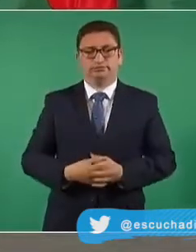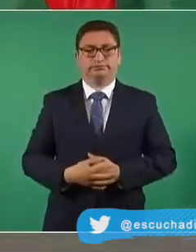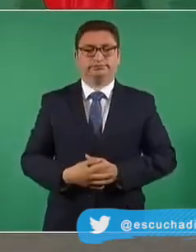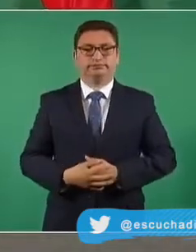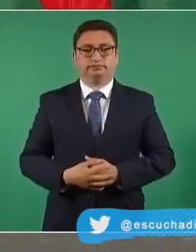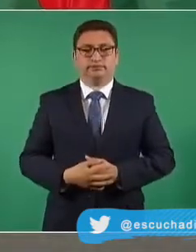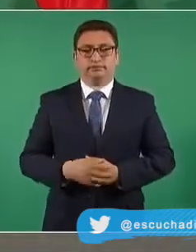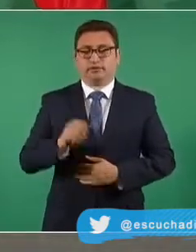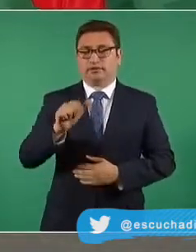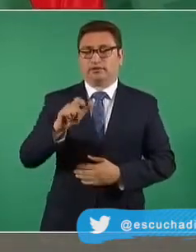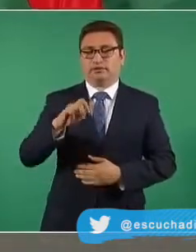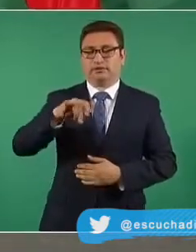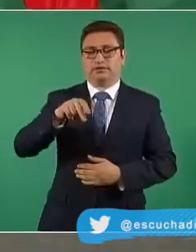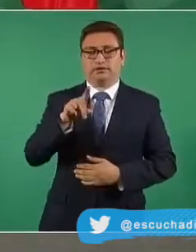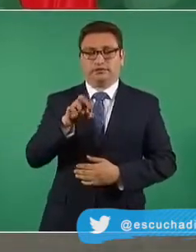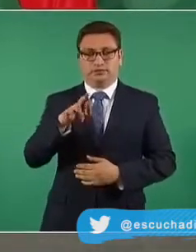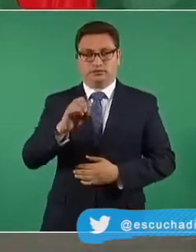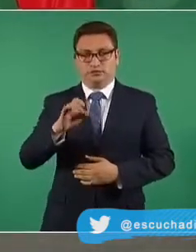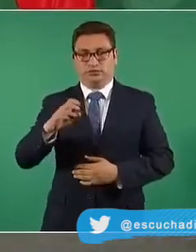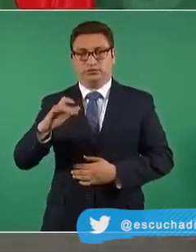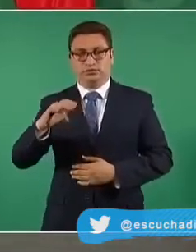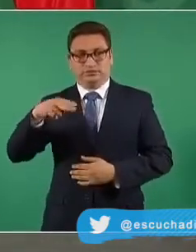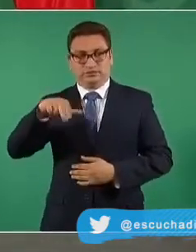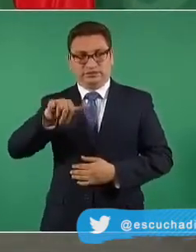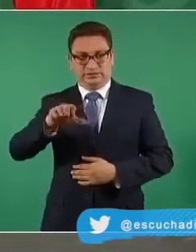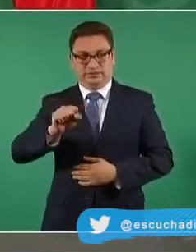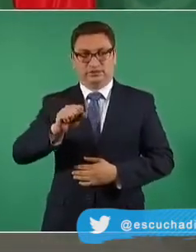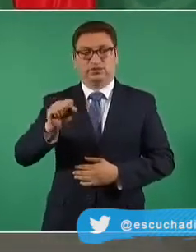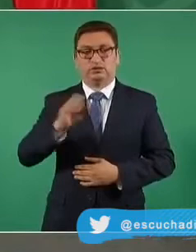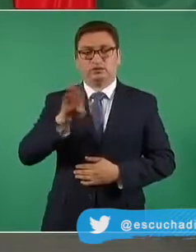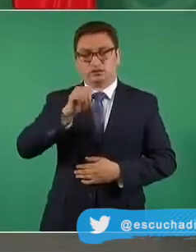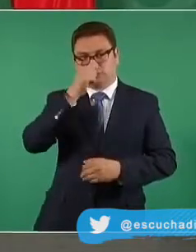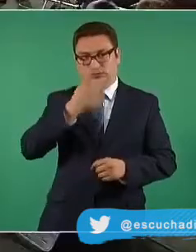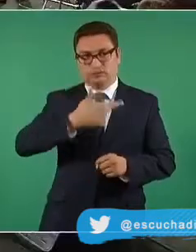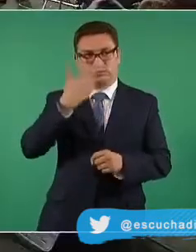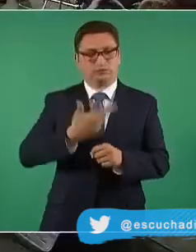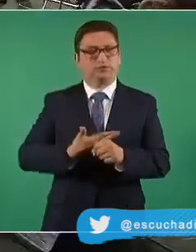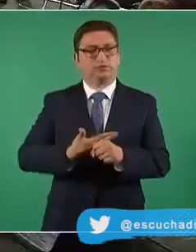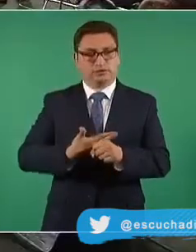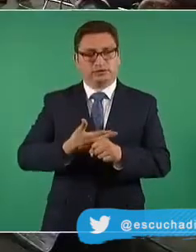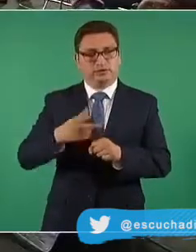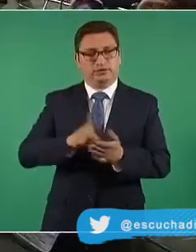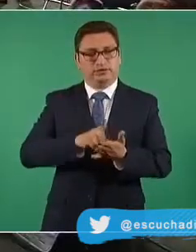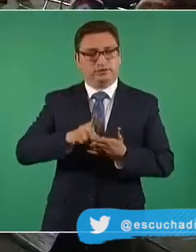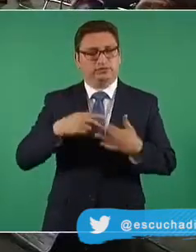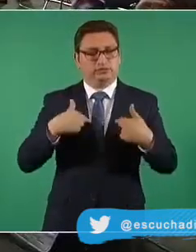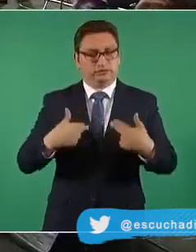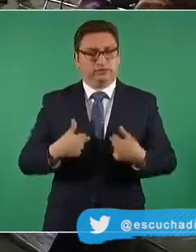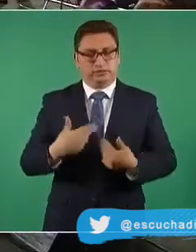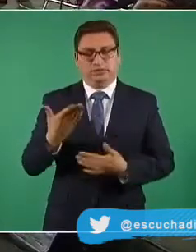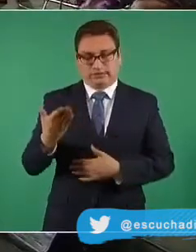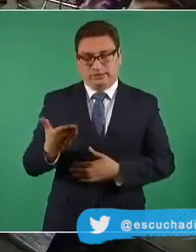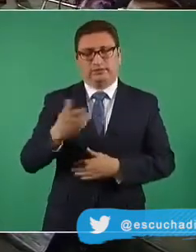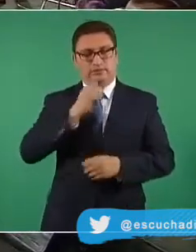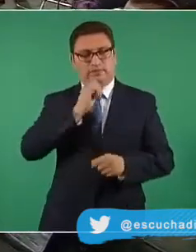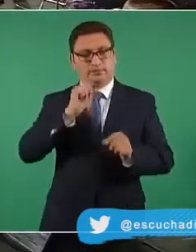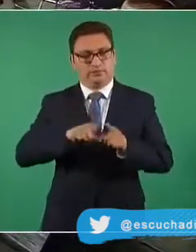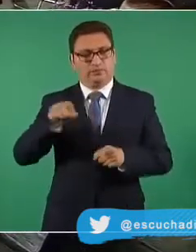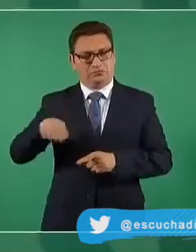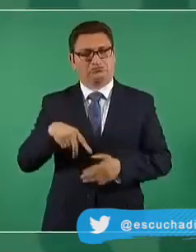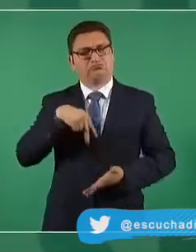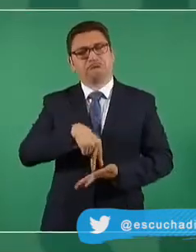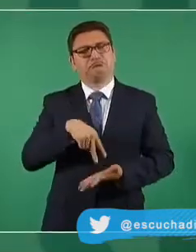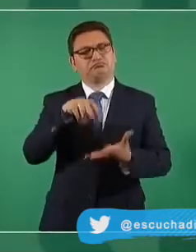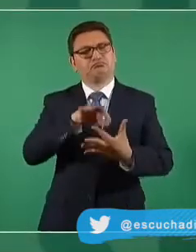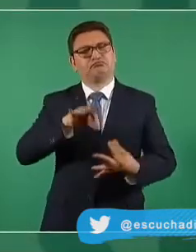en un 24%, que son máximos históricos durante 2021. La titular de la Comisión Nacional de Derechos Humanos